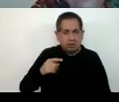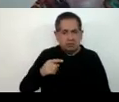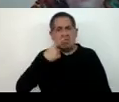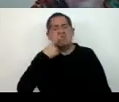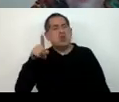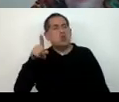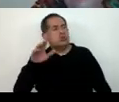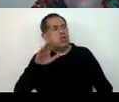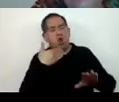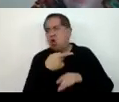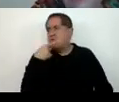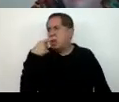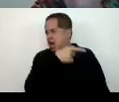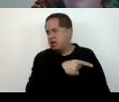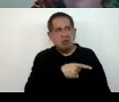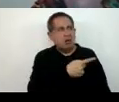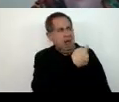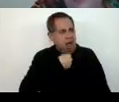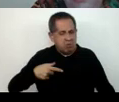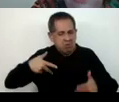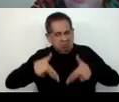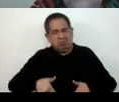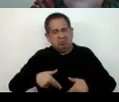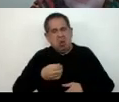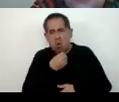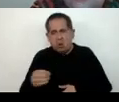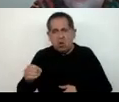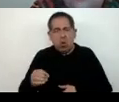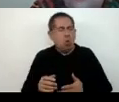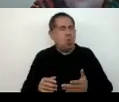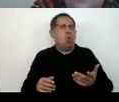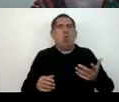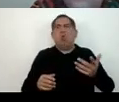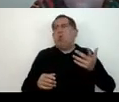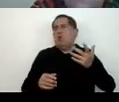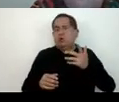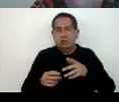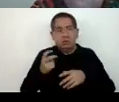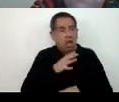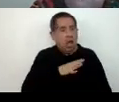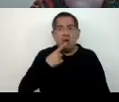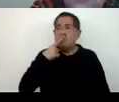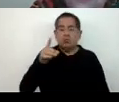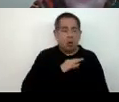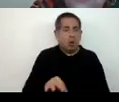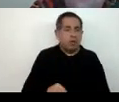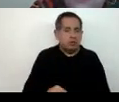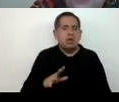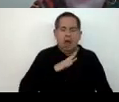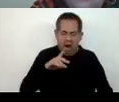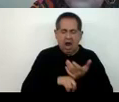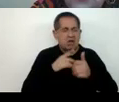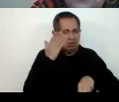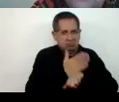denuncia en contra de las personas que la hayan obligado a hacerse esa práctica forzada, pero sí existe